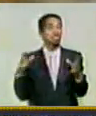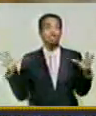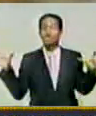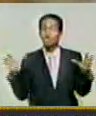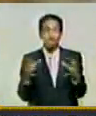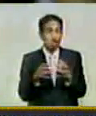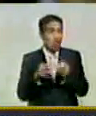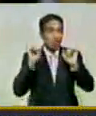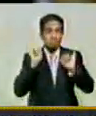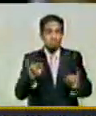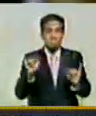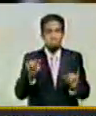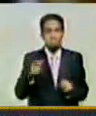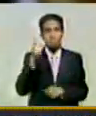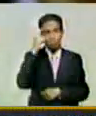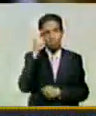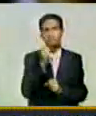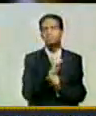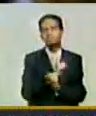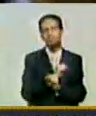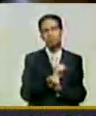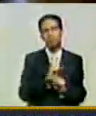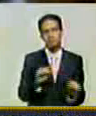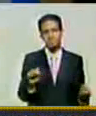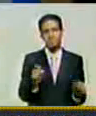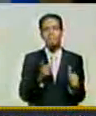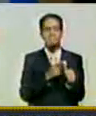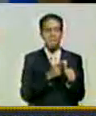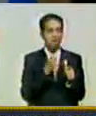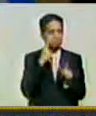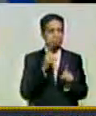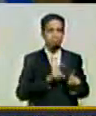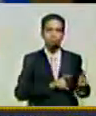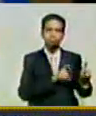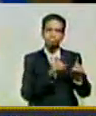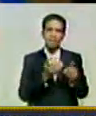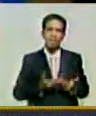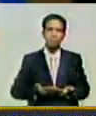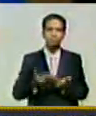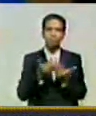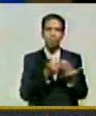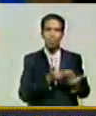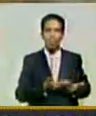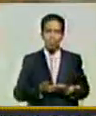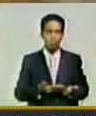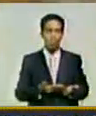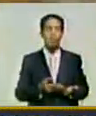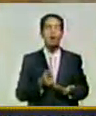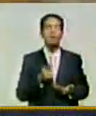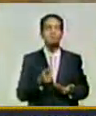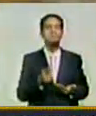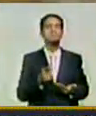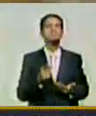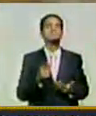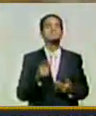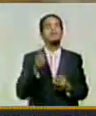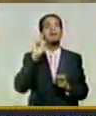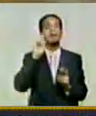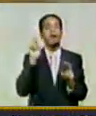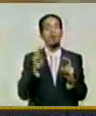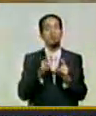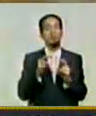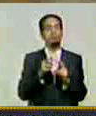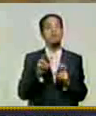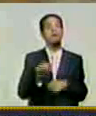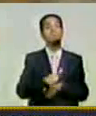día. Nosotros sí, como Comisión para la Verdad, y en aras de reconocer al otro, a